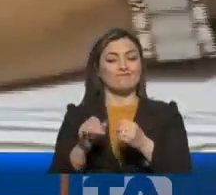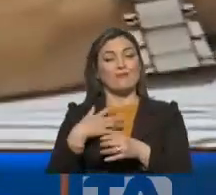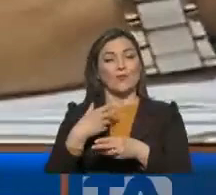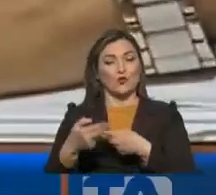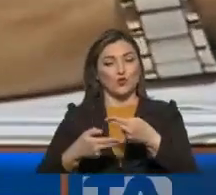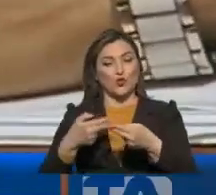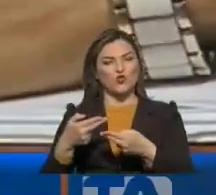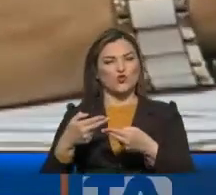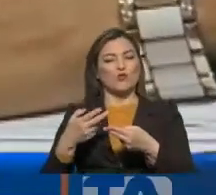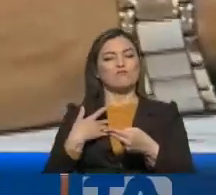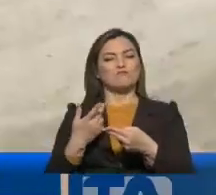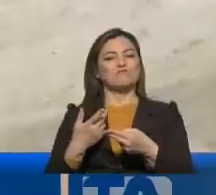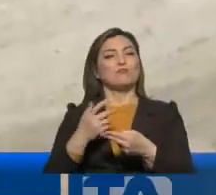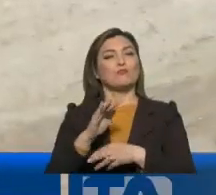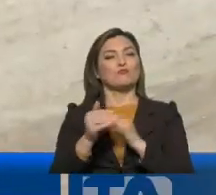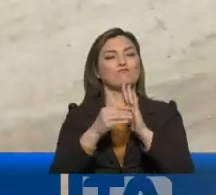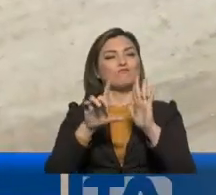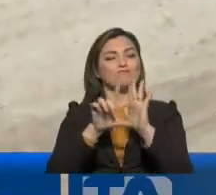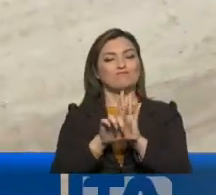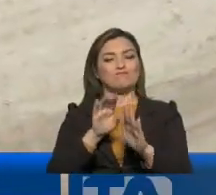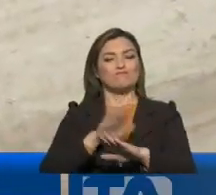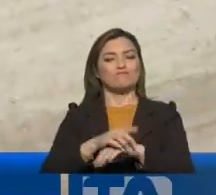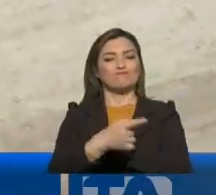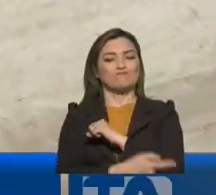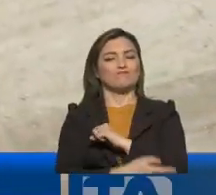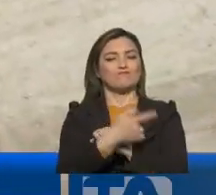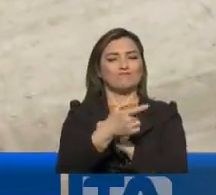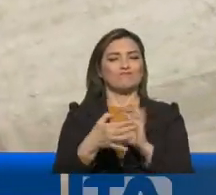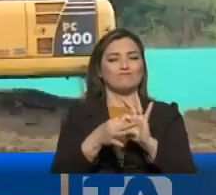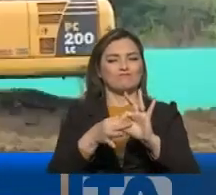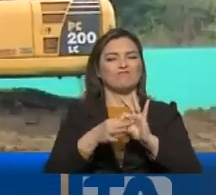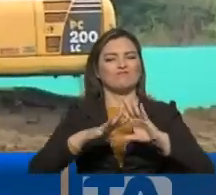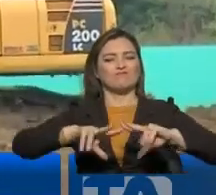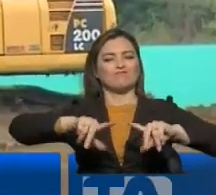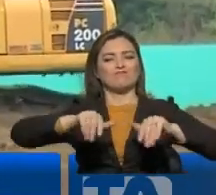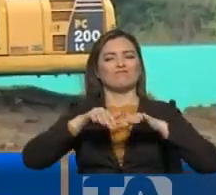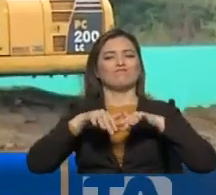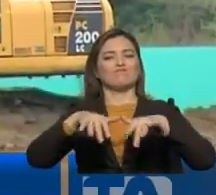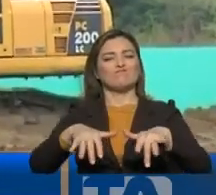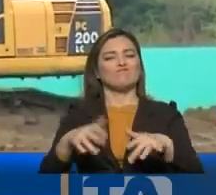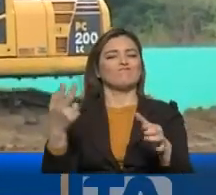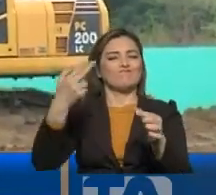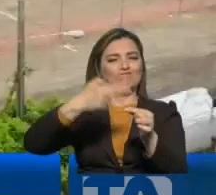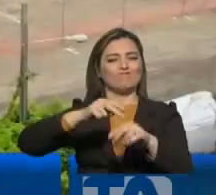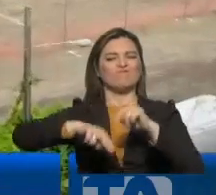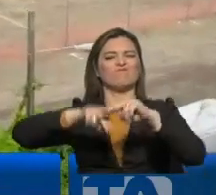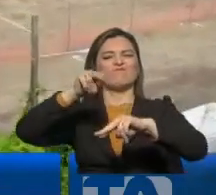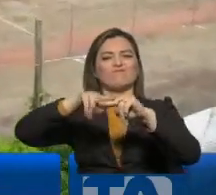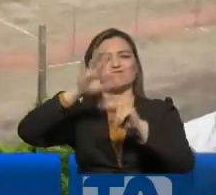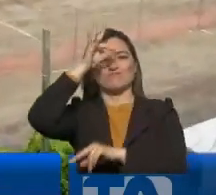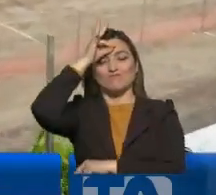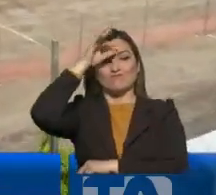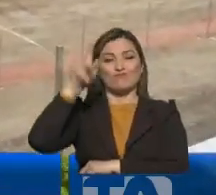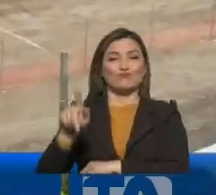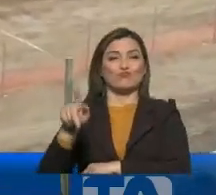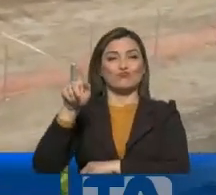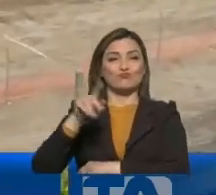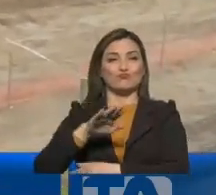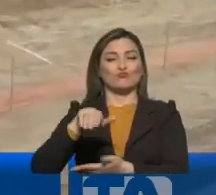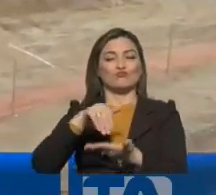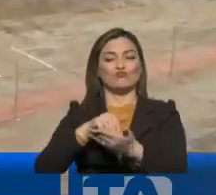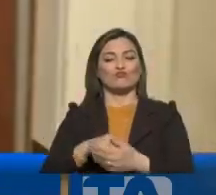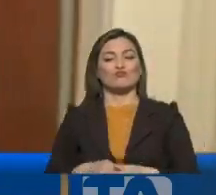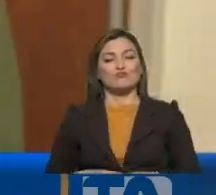sentenciados por cohecho todos parte de una red de corrupción vinculada a la construcción del hospital de pedernales